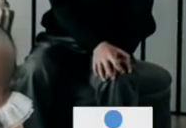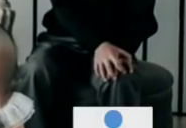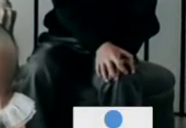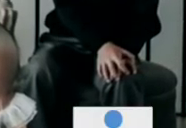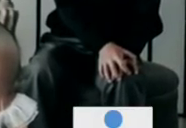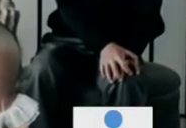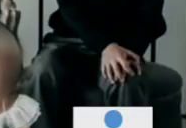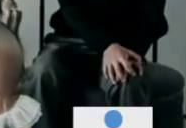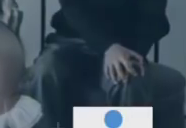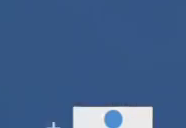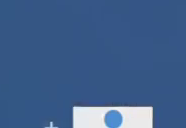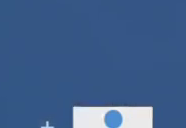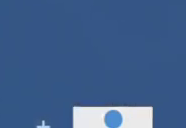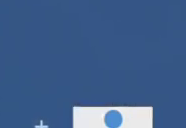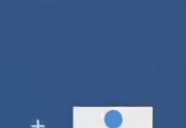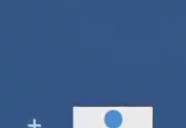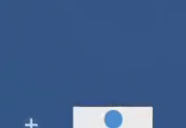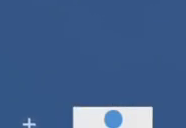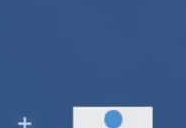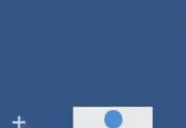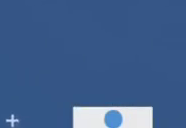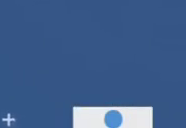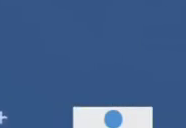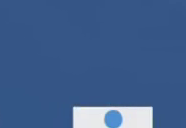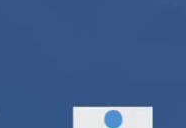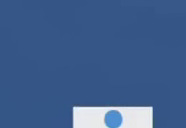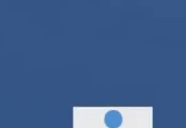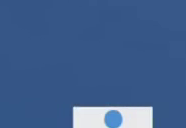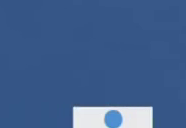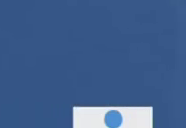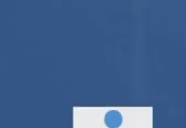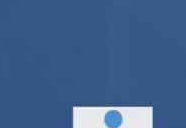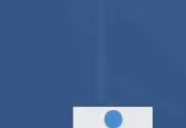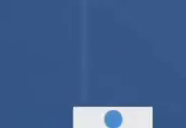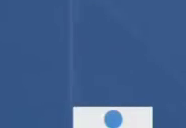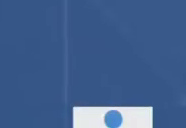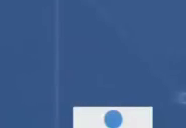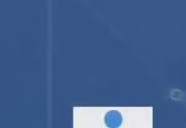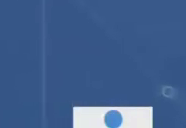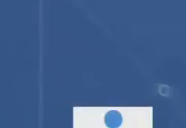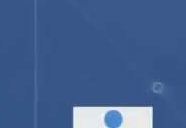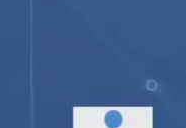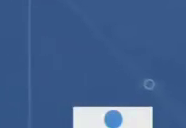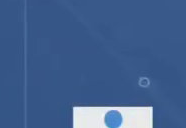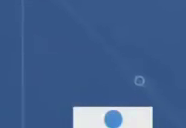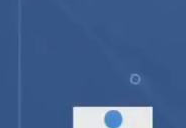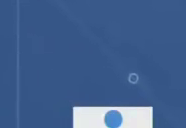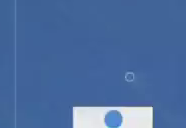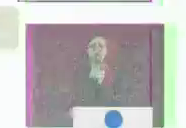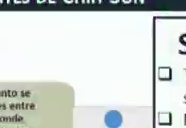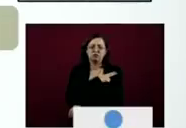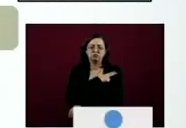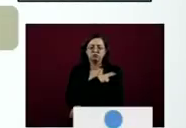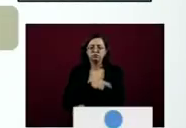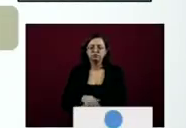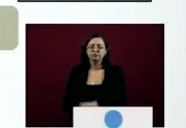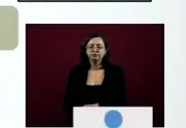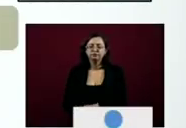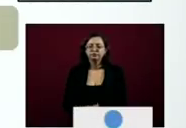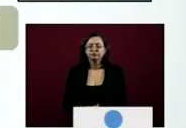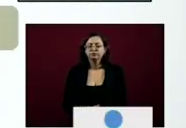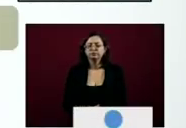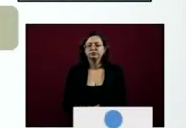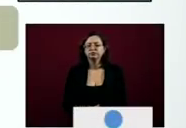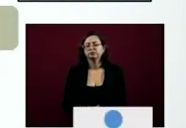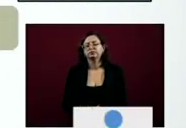fueron localizados el resto de los elementos de la familia Levarón que se dispersaron ante el ataque del que fueron víctimas. El saldo